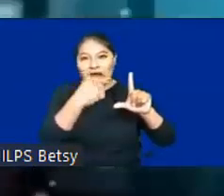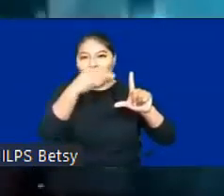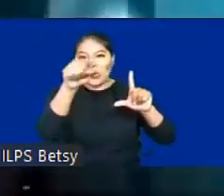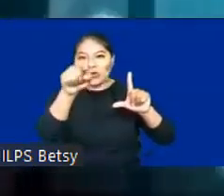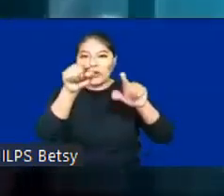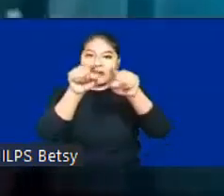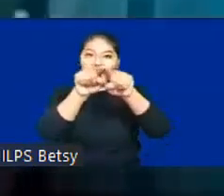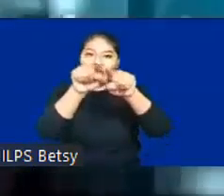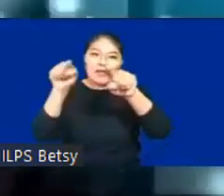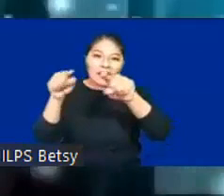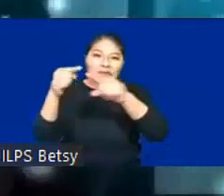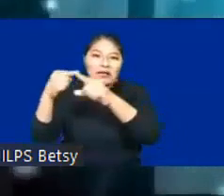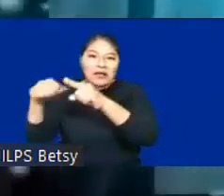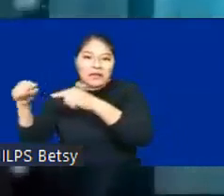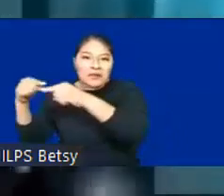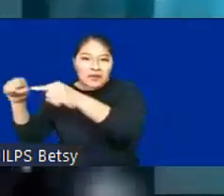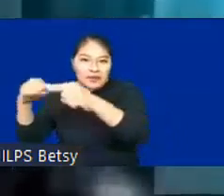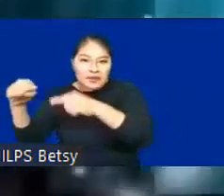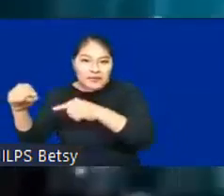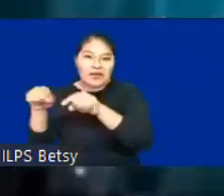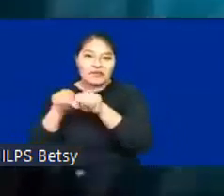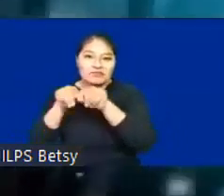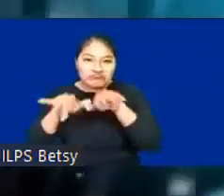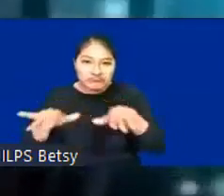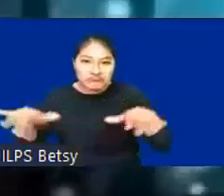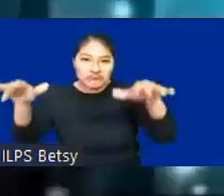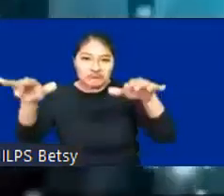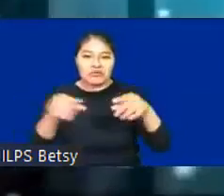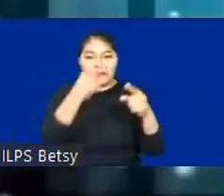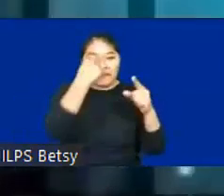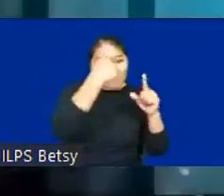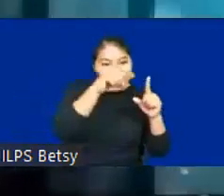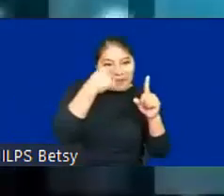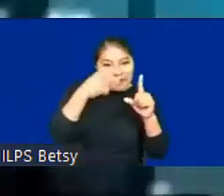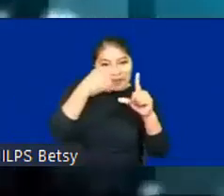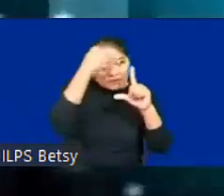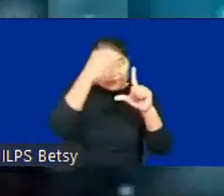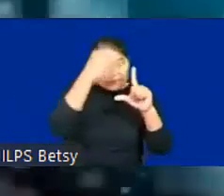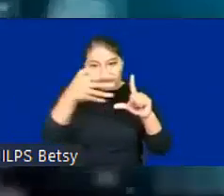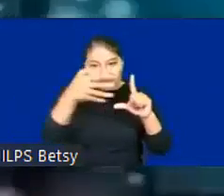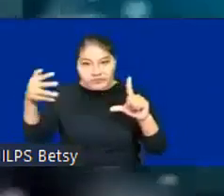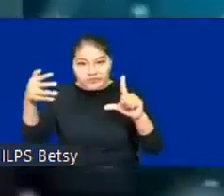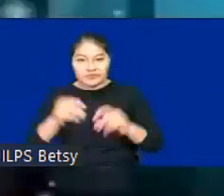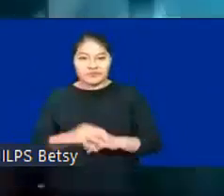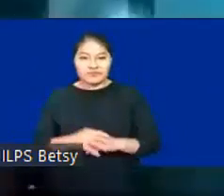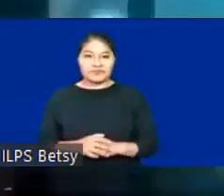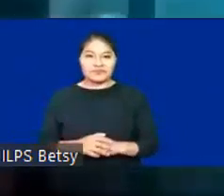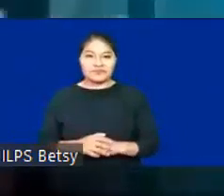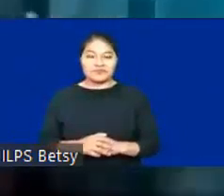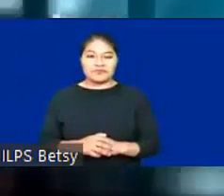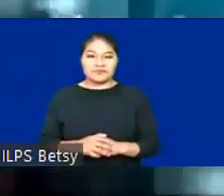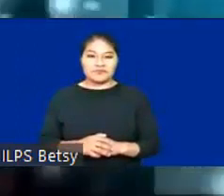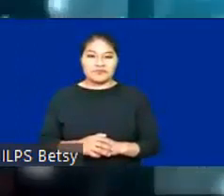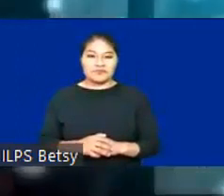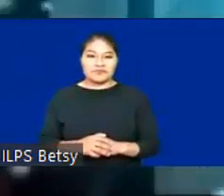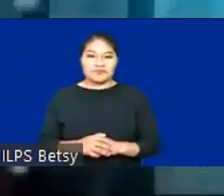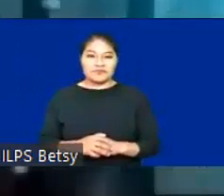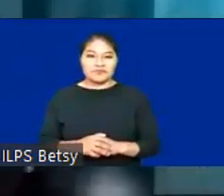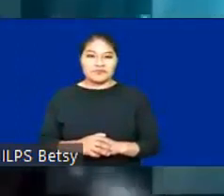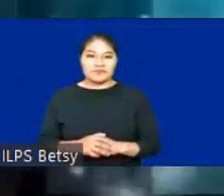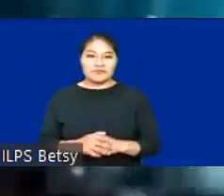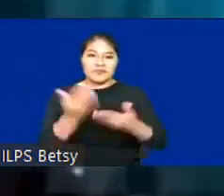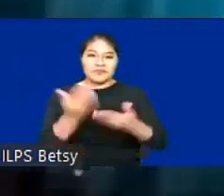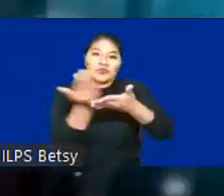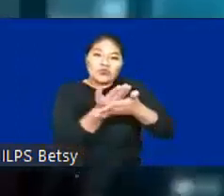una esquela, ¿no? Que en el caso de los asientos y anotaciones son firmadas digitalmente, ¿no? Entonces, como vemos,